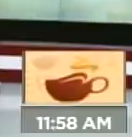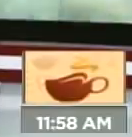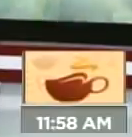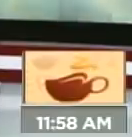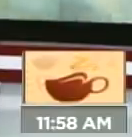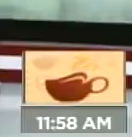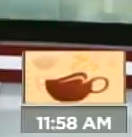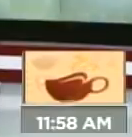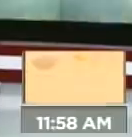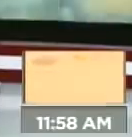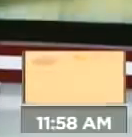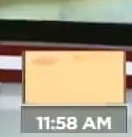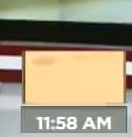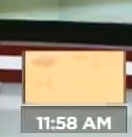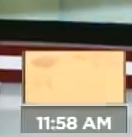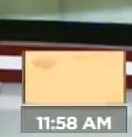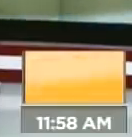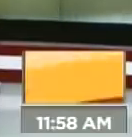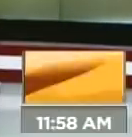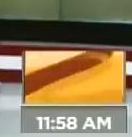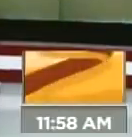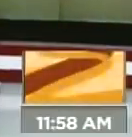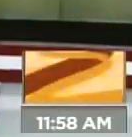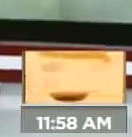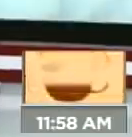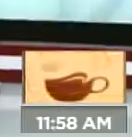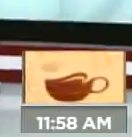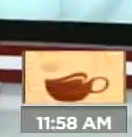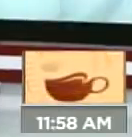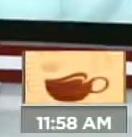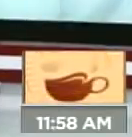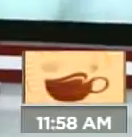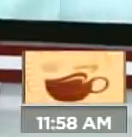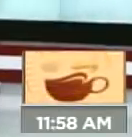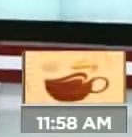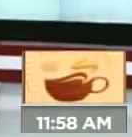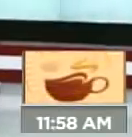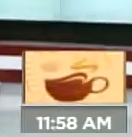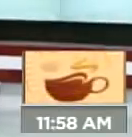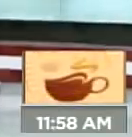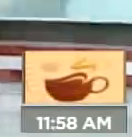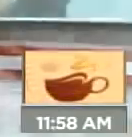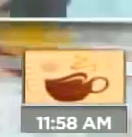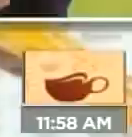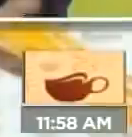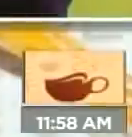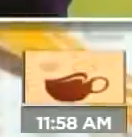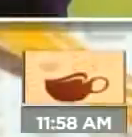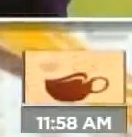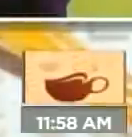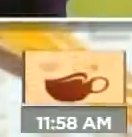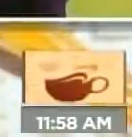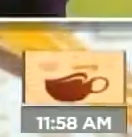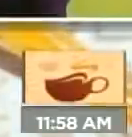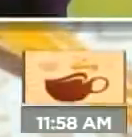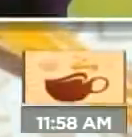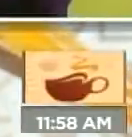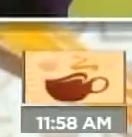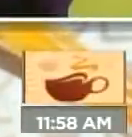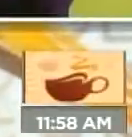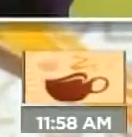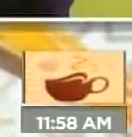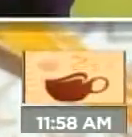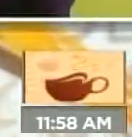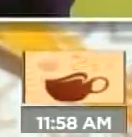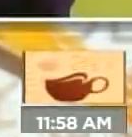inmediato con el fiscal general de la República. Él tiene información que ofrecernos a esta hora. Fiscal, ¿cómo está? Muy buenas tardes. Bueno, ya casi buenas tardes. Adelante, lo escuchamos.